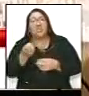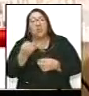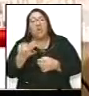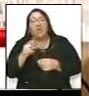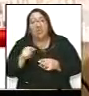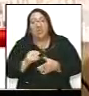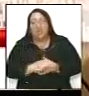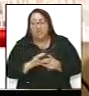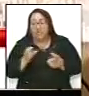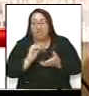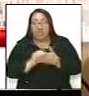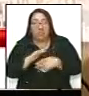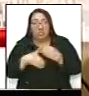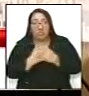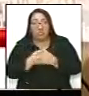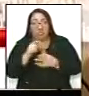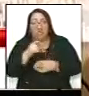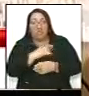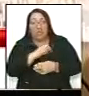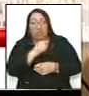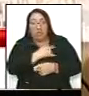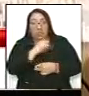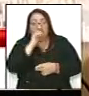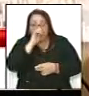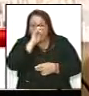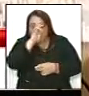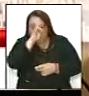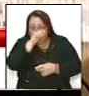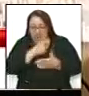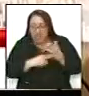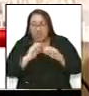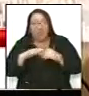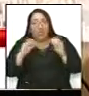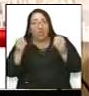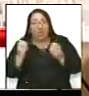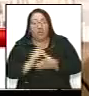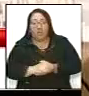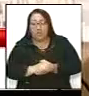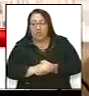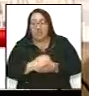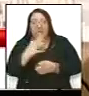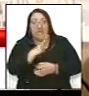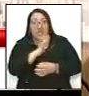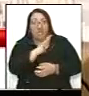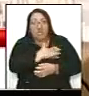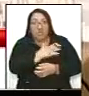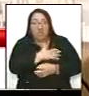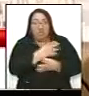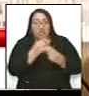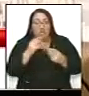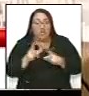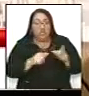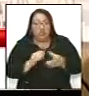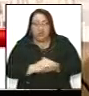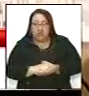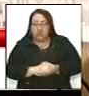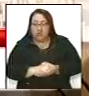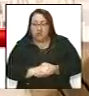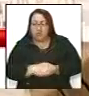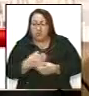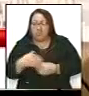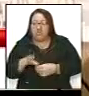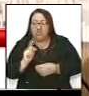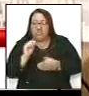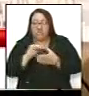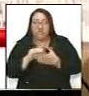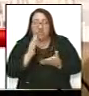etcétera. Pero más allá de la preuniversitaria, Presidenta, es que los jóvenes en quinto secundaria, en muchas localidades, ya no están